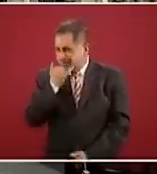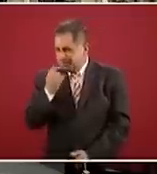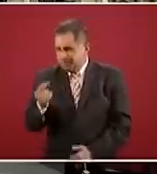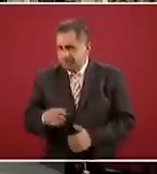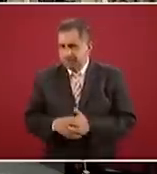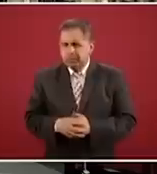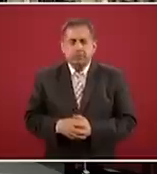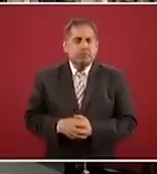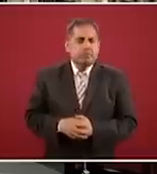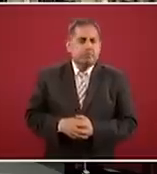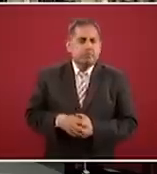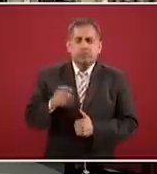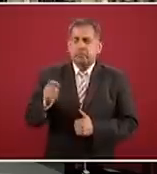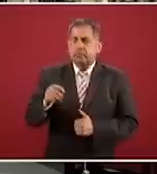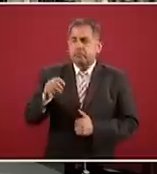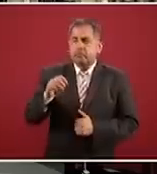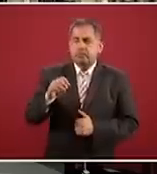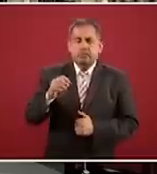Minicasinos.